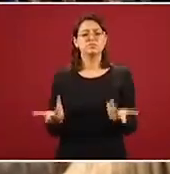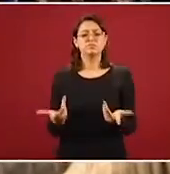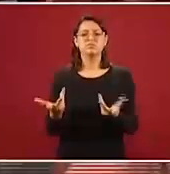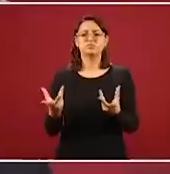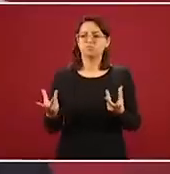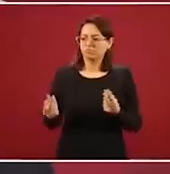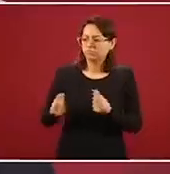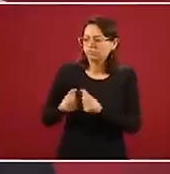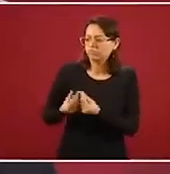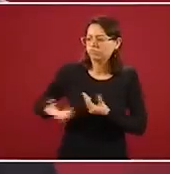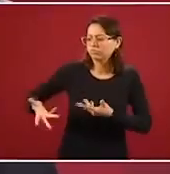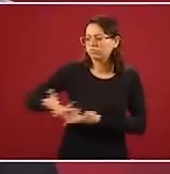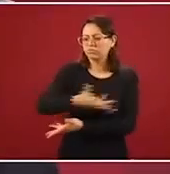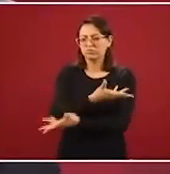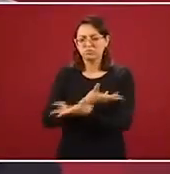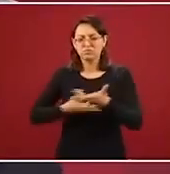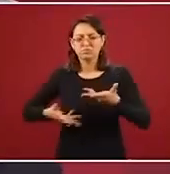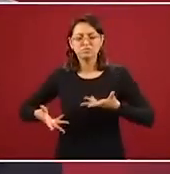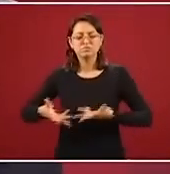fraterna,